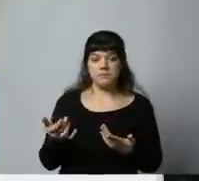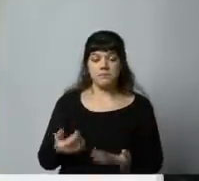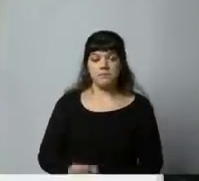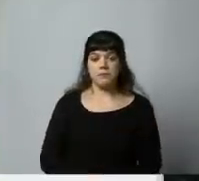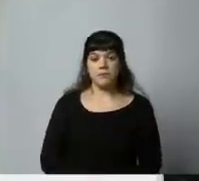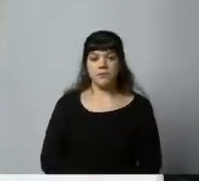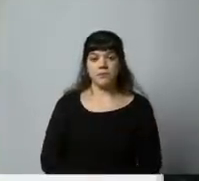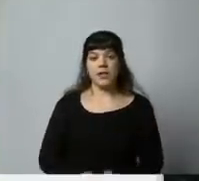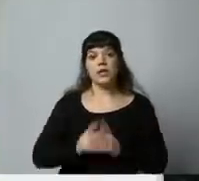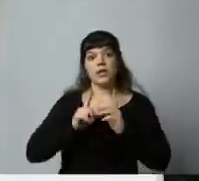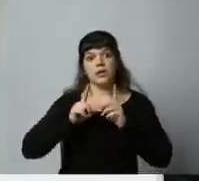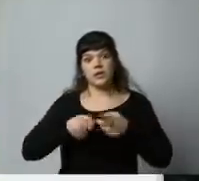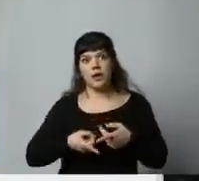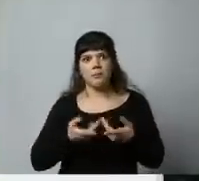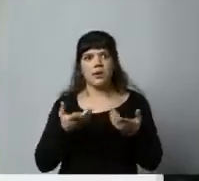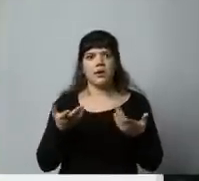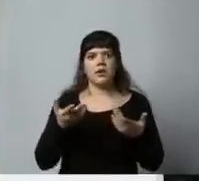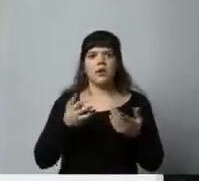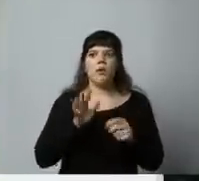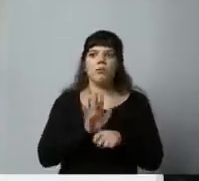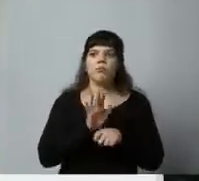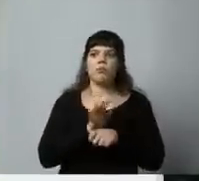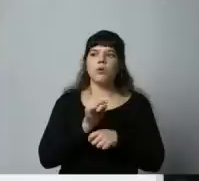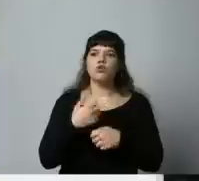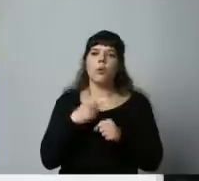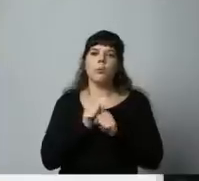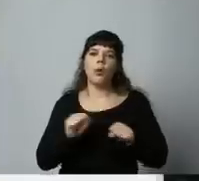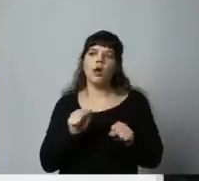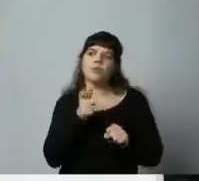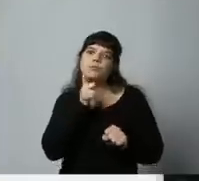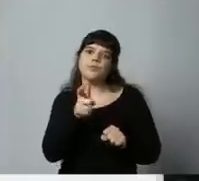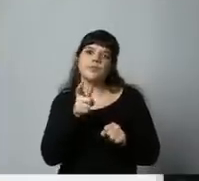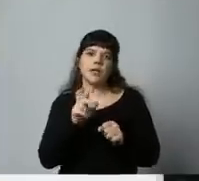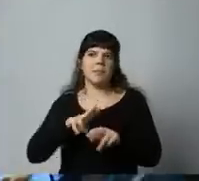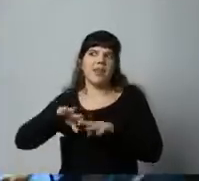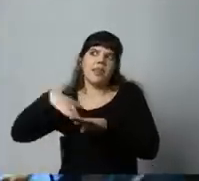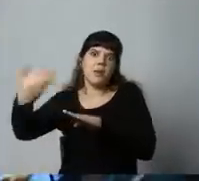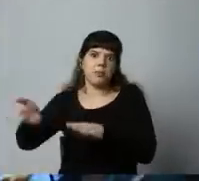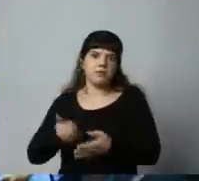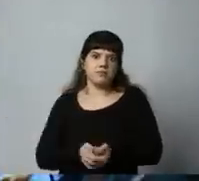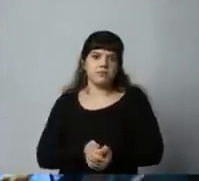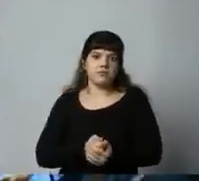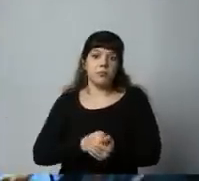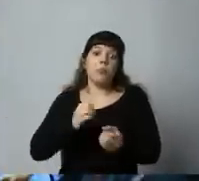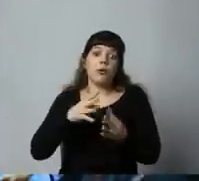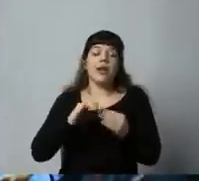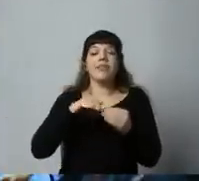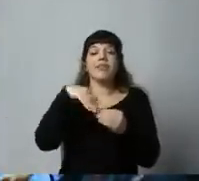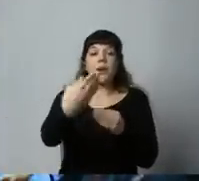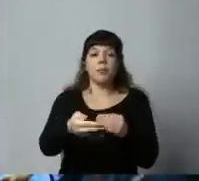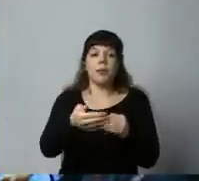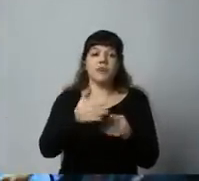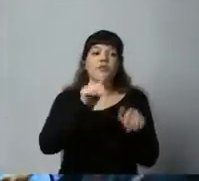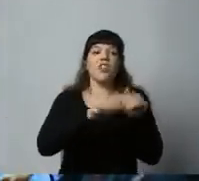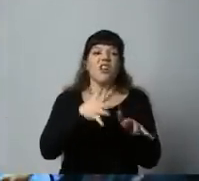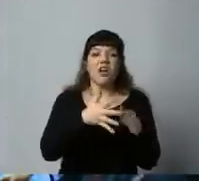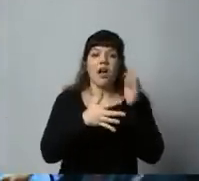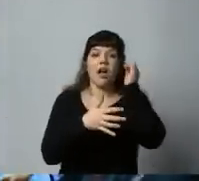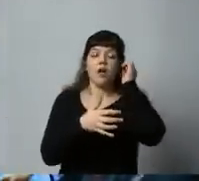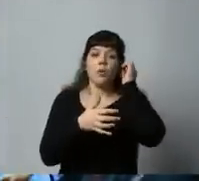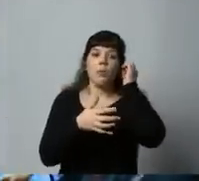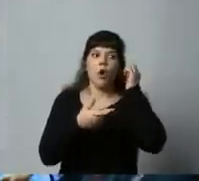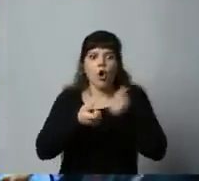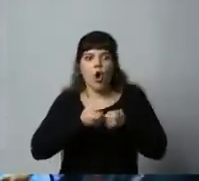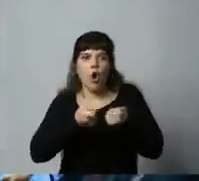y también es una justificación para lo que vendrá Después qué es lo que viene después y después viene el ajuste el ajuste presupuestal que